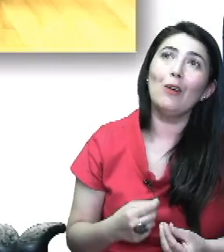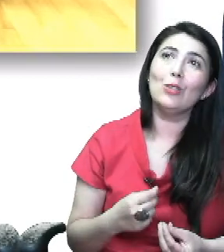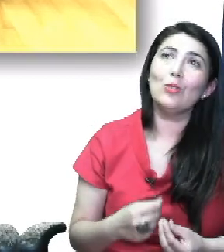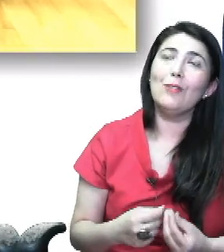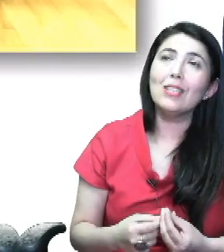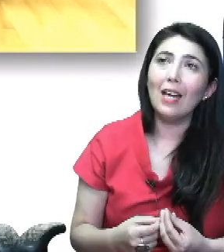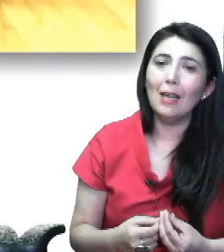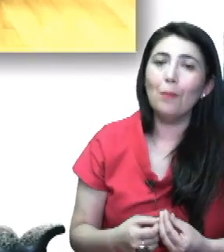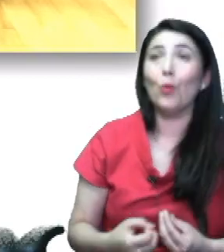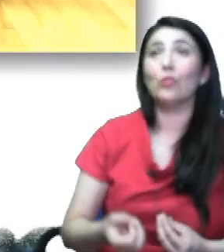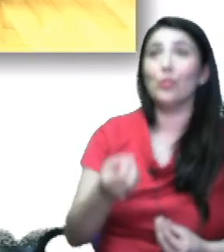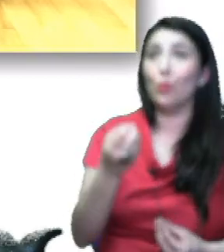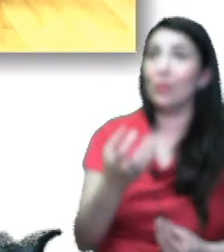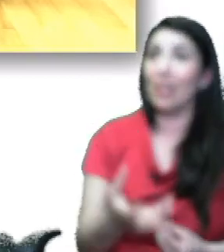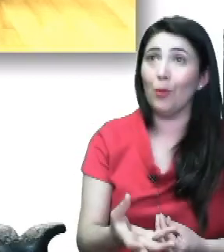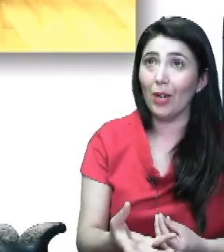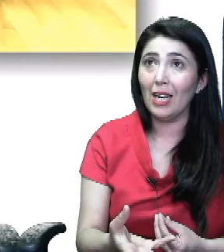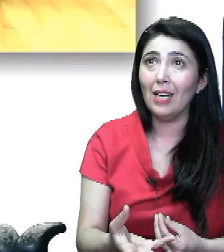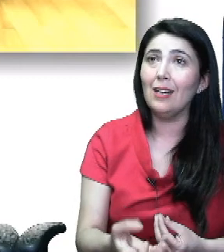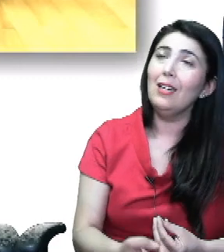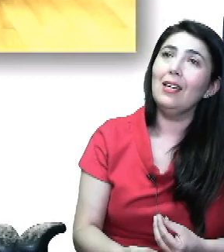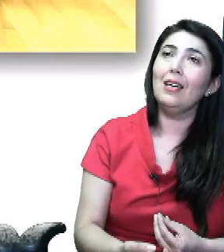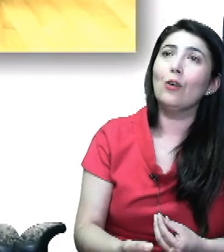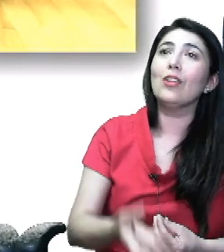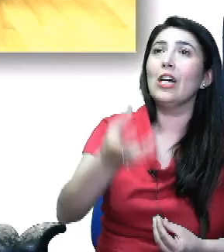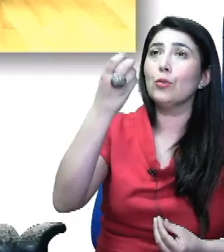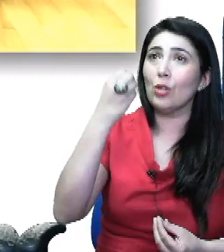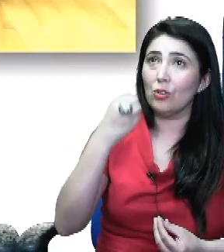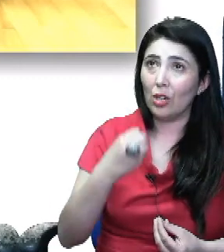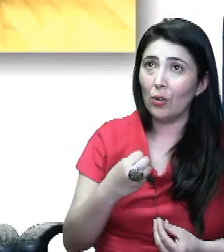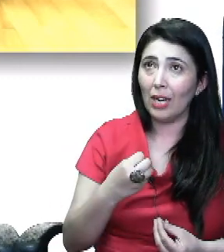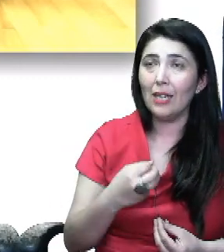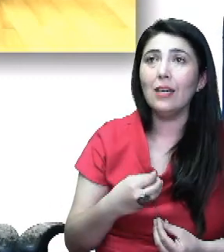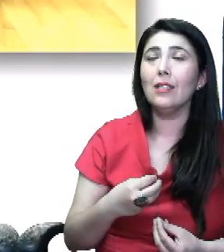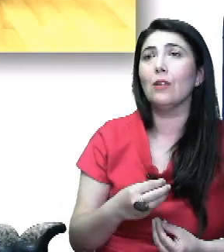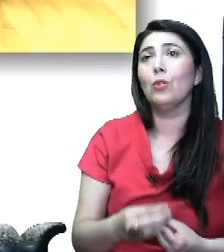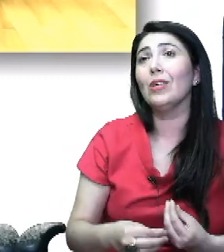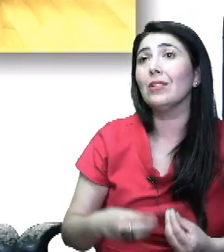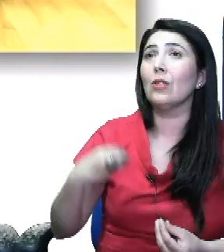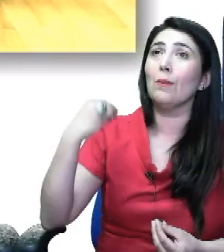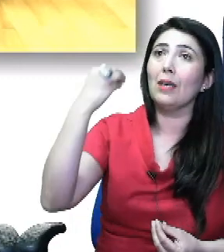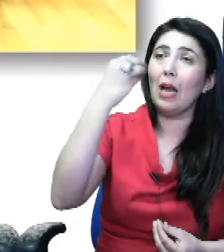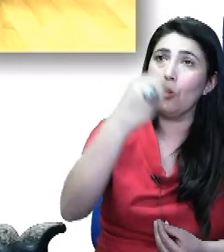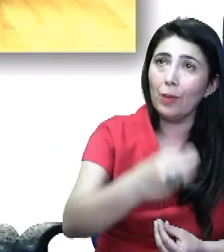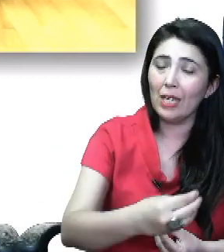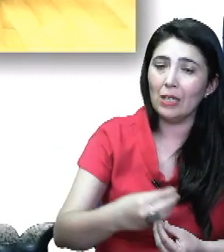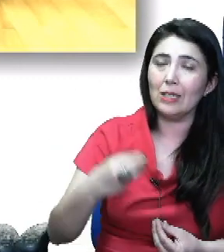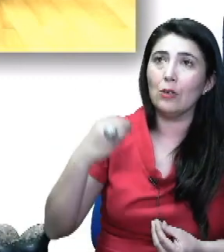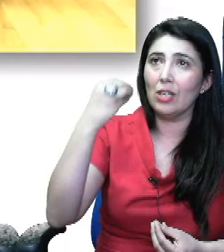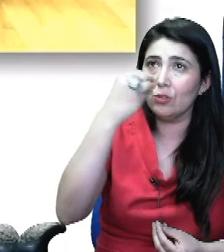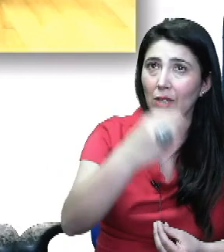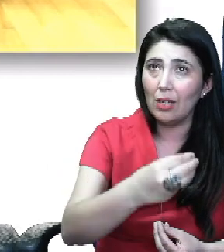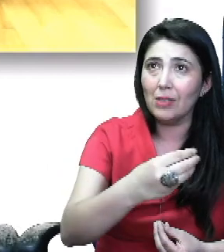viaja a una zona afectada por una solicitud de ese equipo local, coordinado por sus gestores locales, cuando es necesario también acompañado de